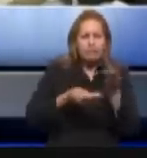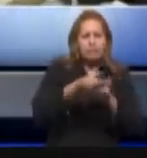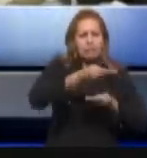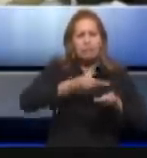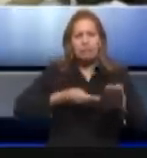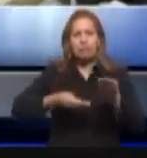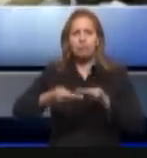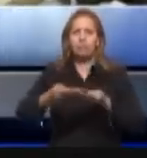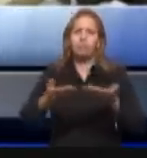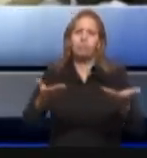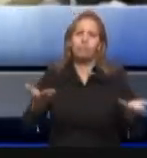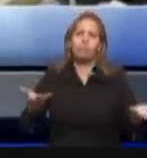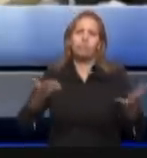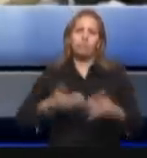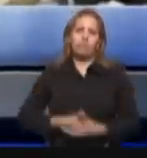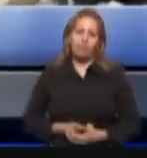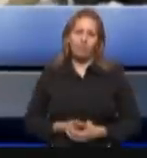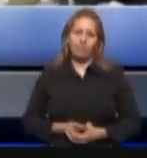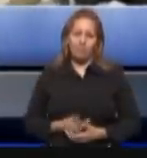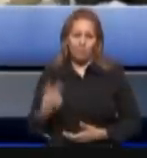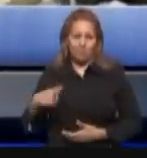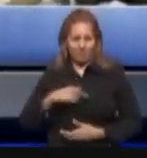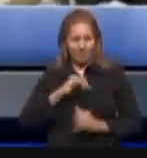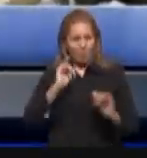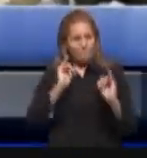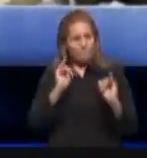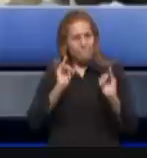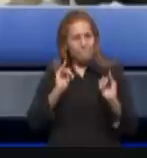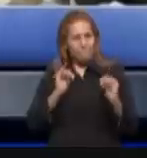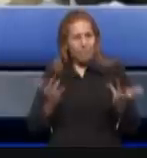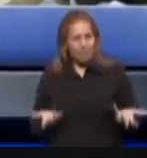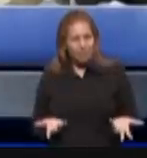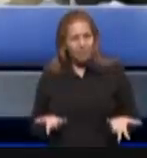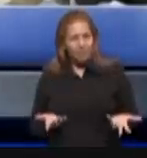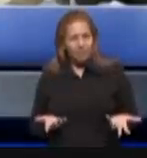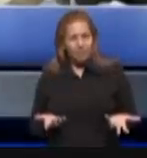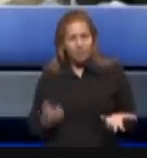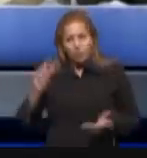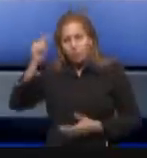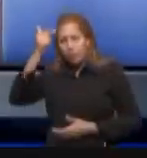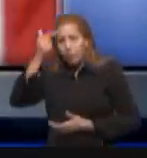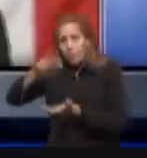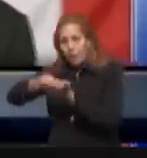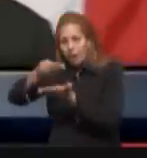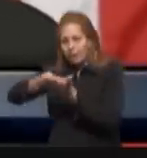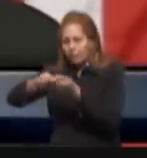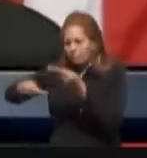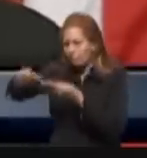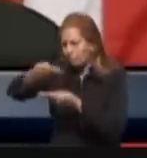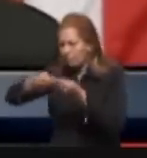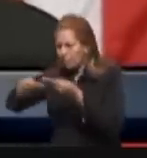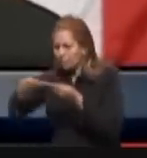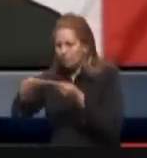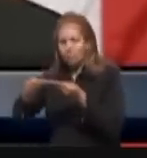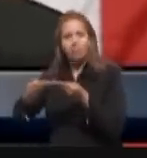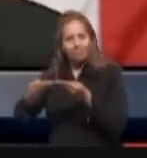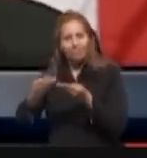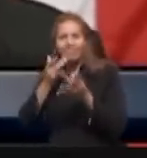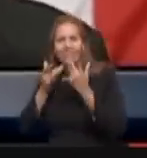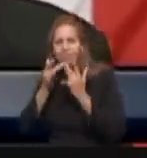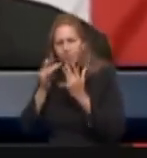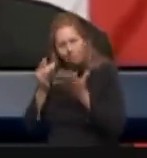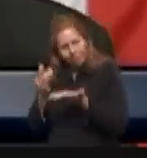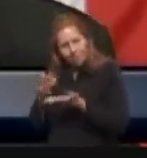¿Cómo no vamos nosotros a hacer lo mismo con el presupuesto del gobierno, cuando quien paga por ese